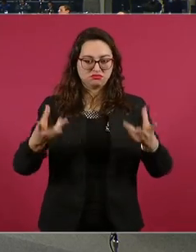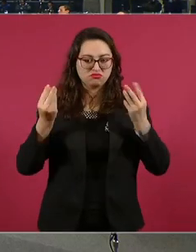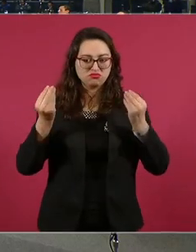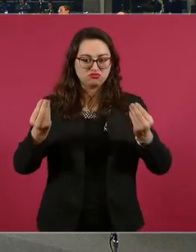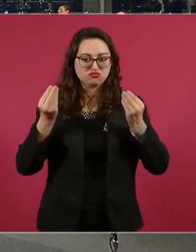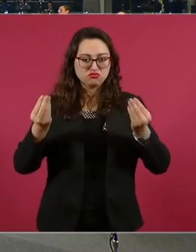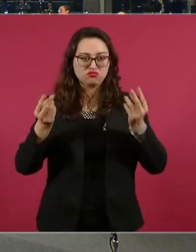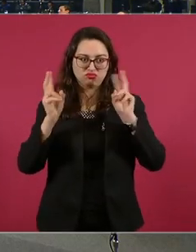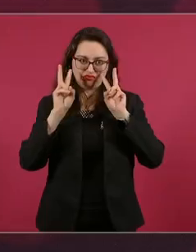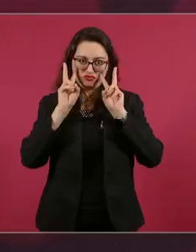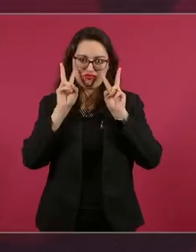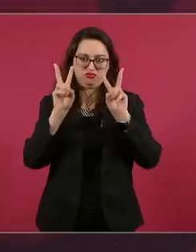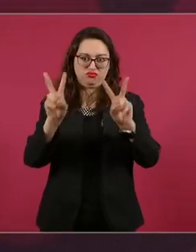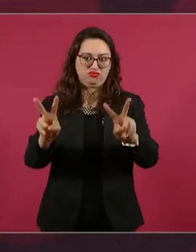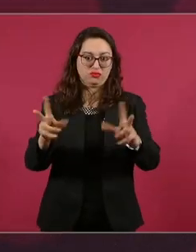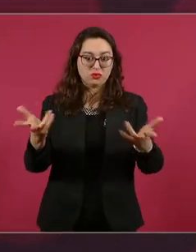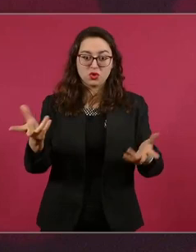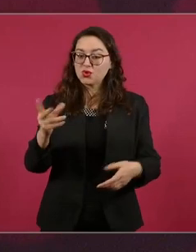no es para presumir, pero